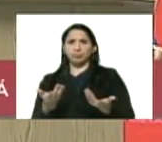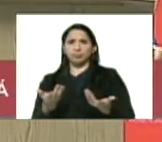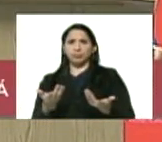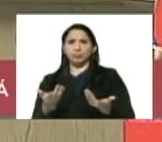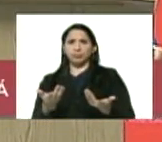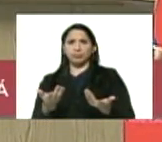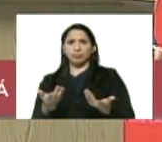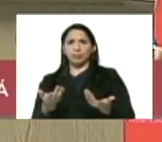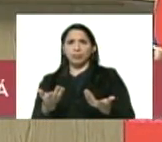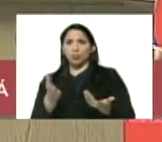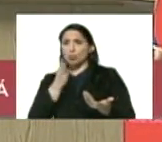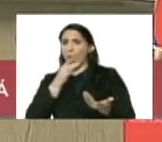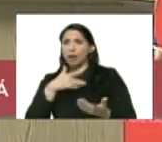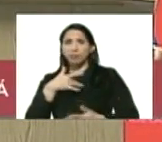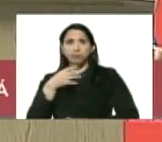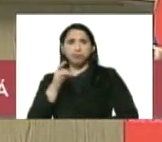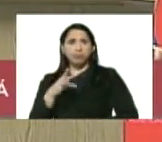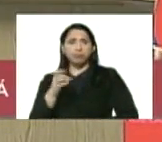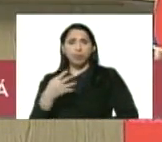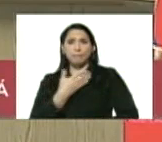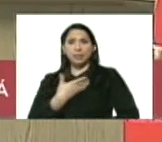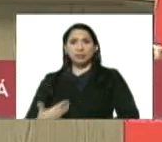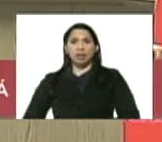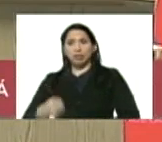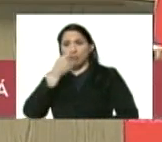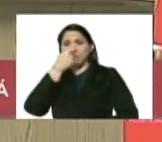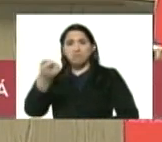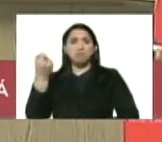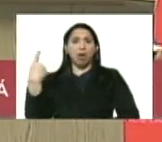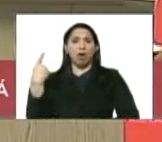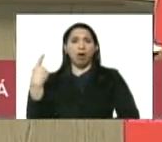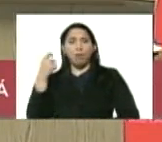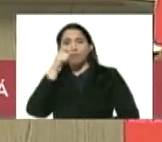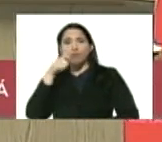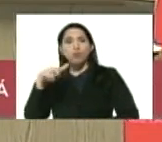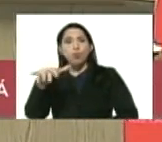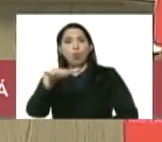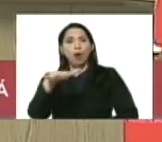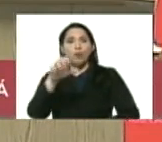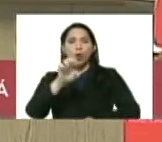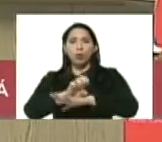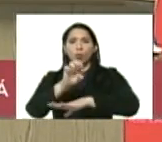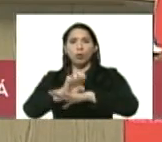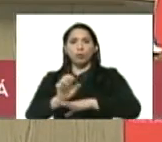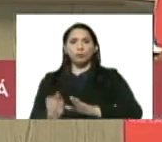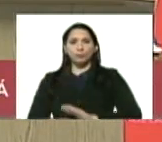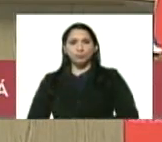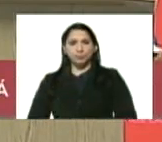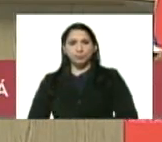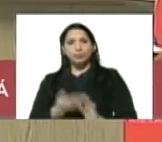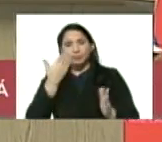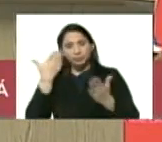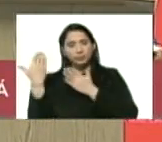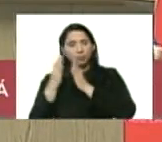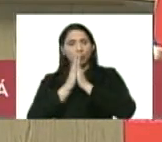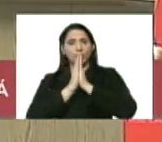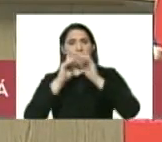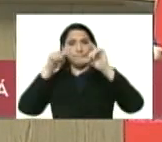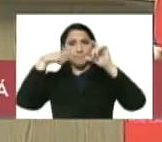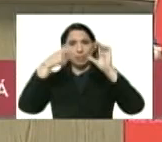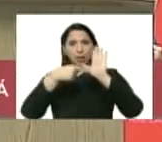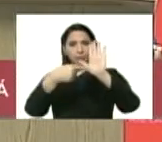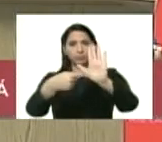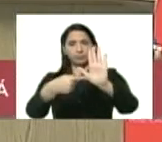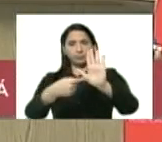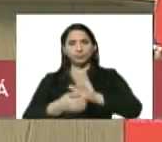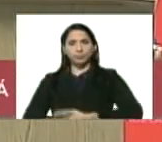de la indolencia de un presidente que le dio la espalda a este pueblo hermano. Por favor, quiero mostrar el